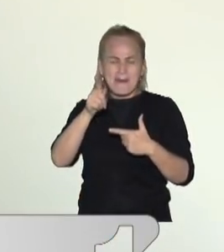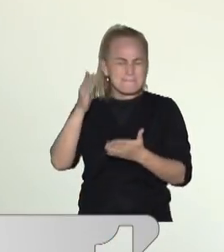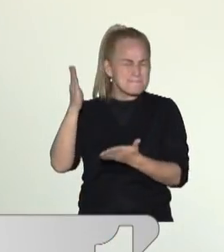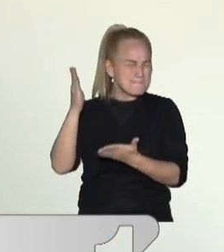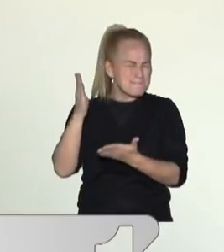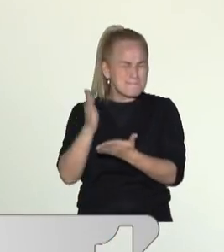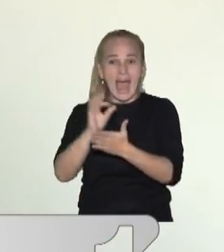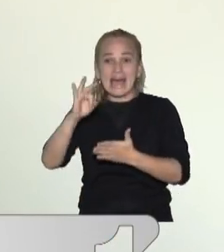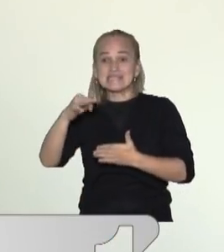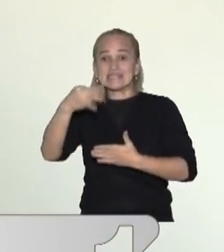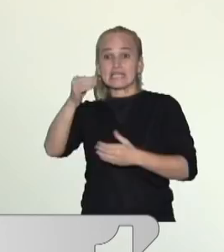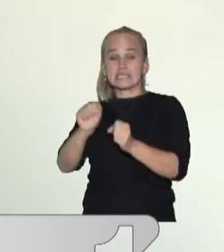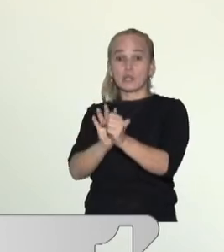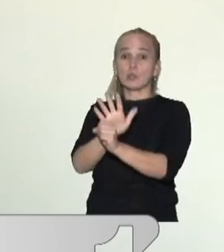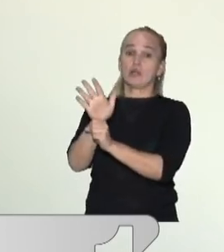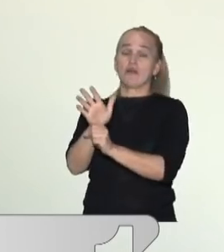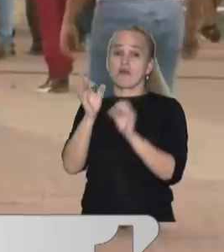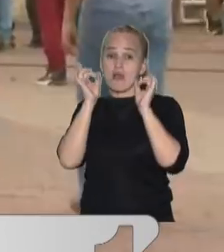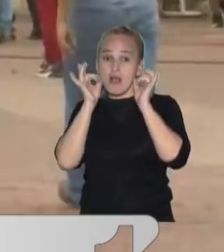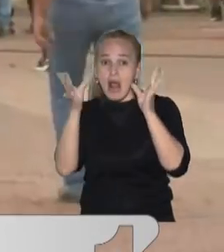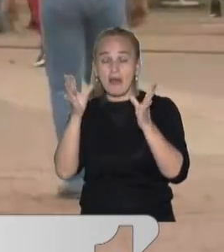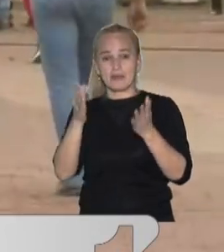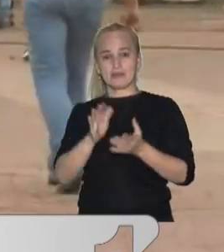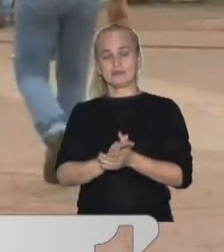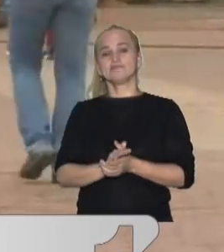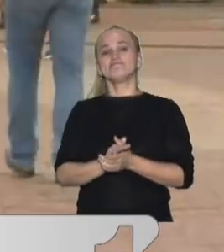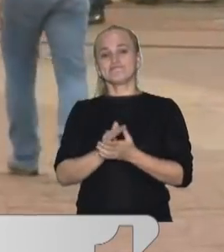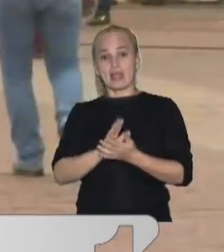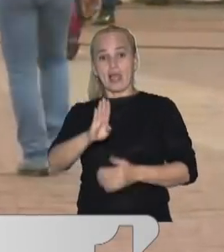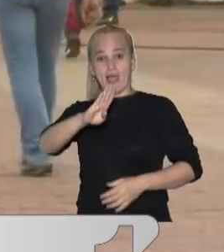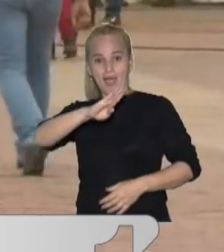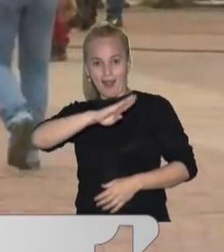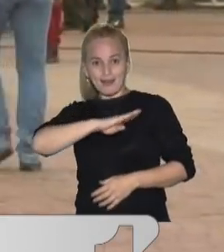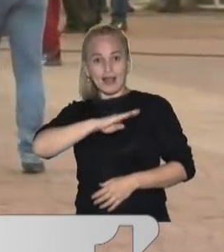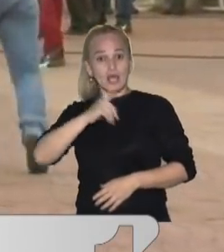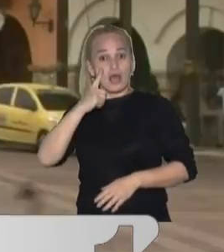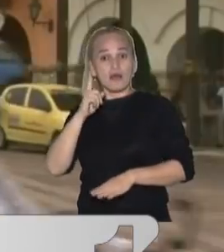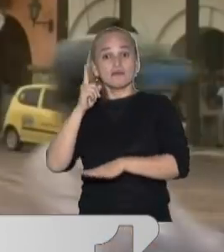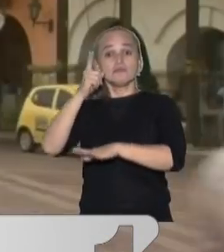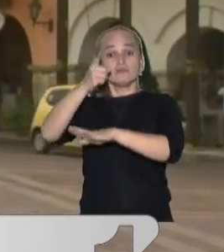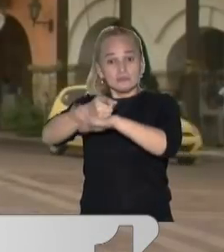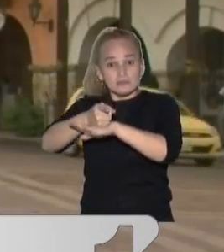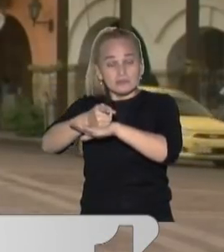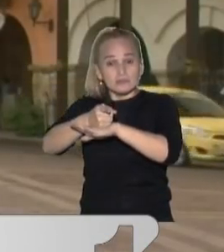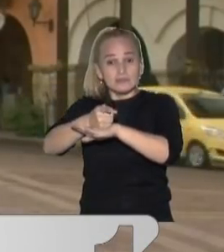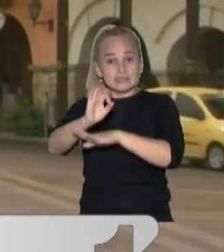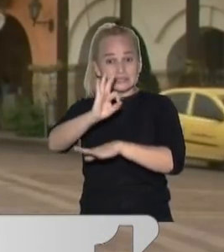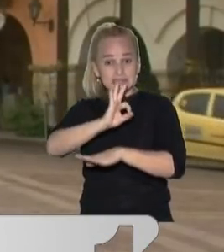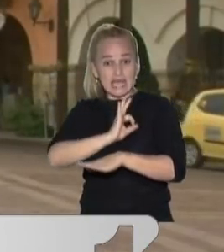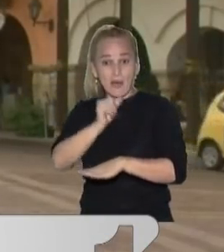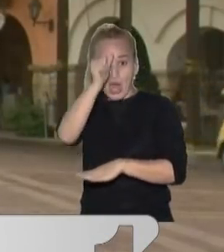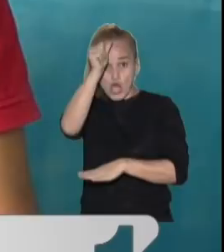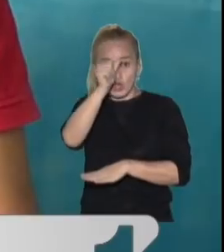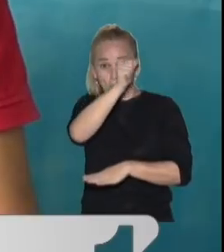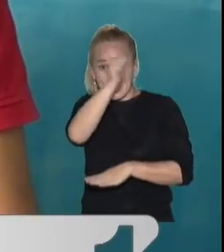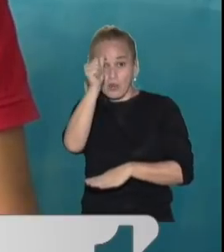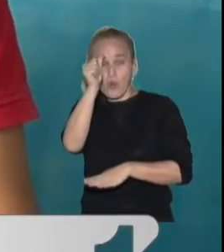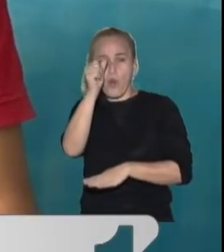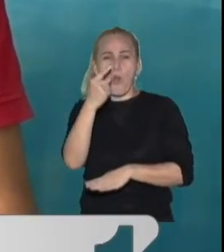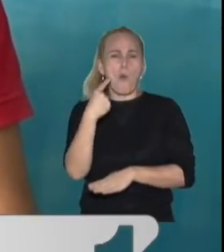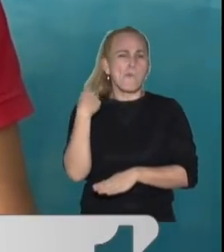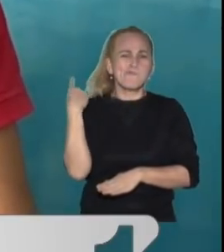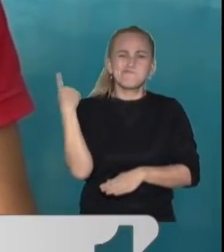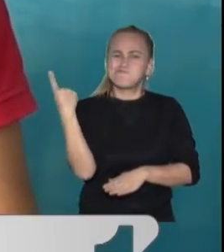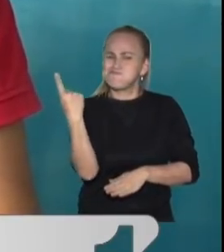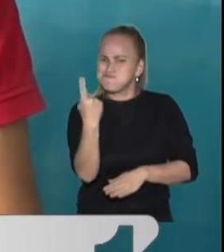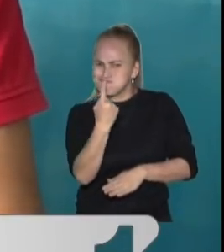de la tercera ola en esta parte del país. Por su parte, la alcaldía decretó toque de queda para el próximo fin de semana en la ciudad. El día